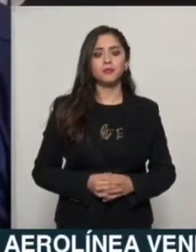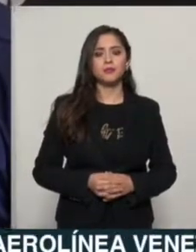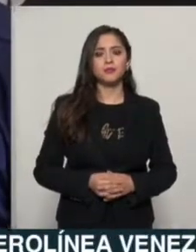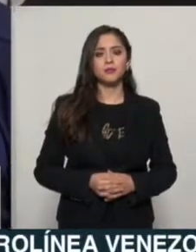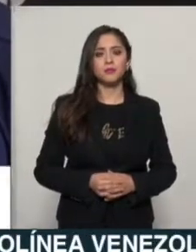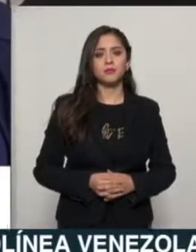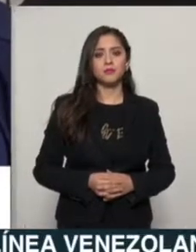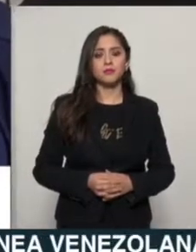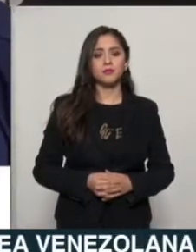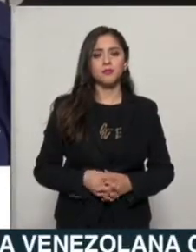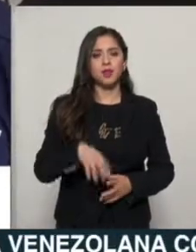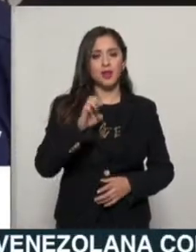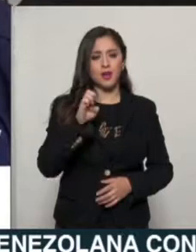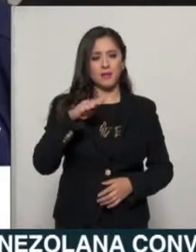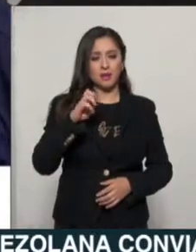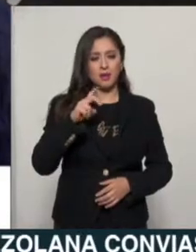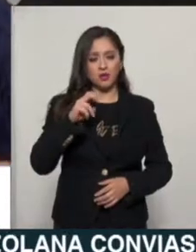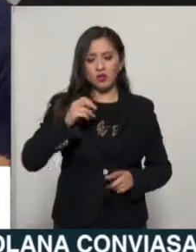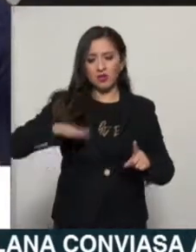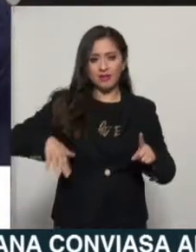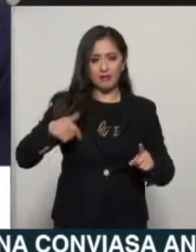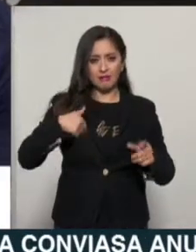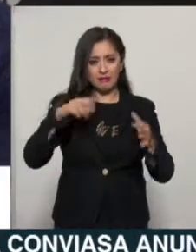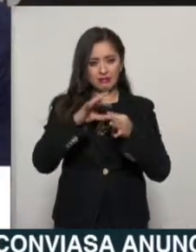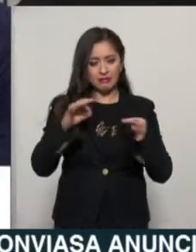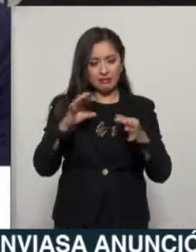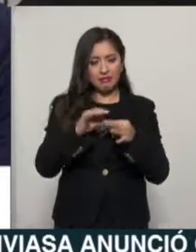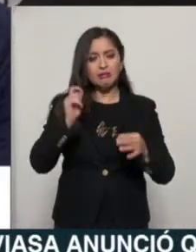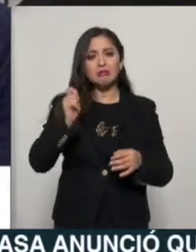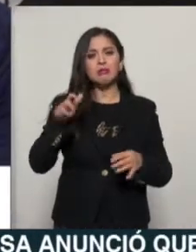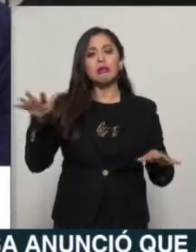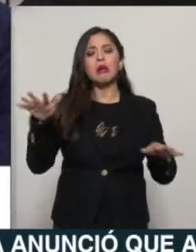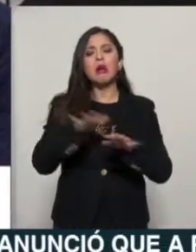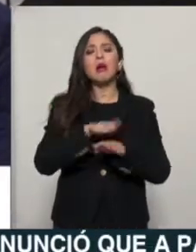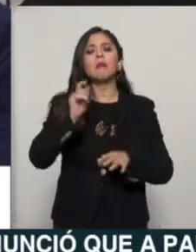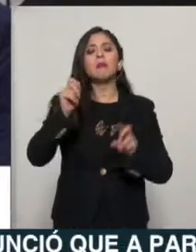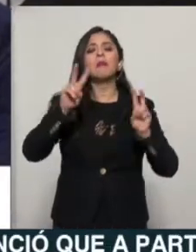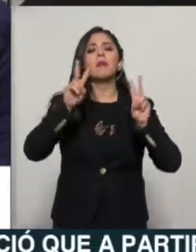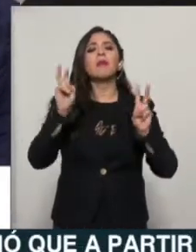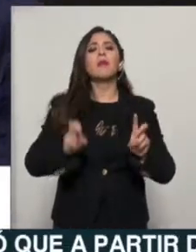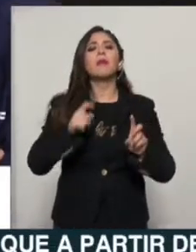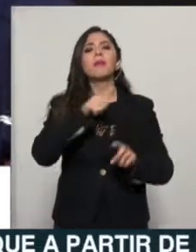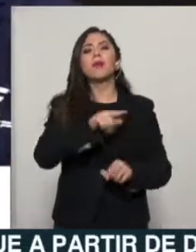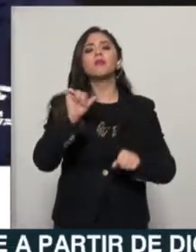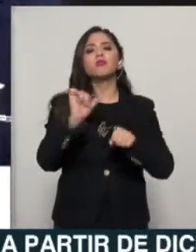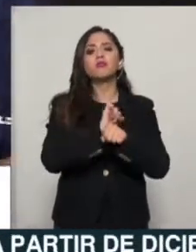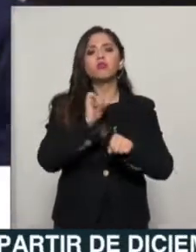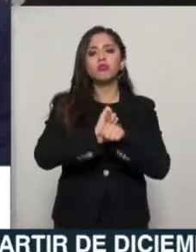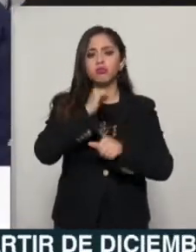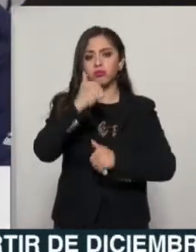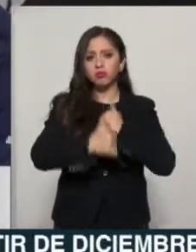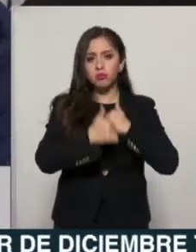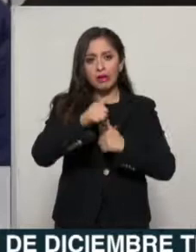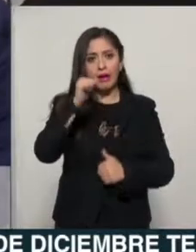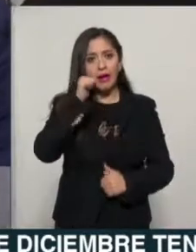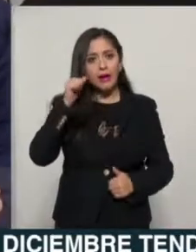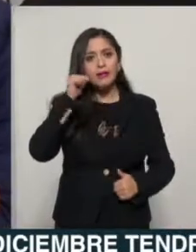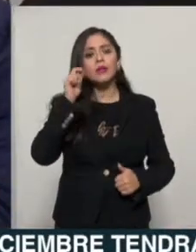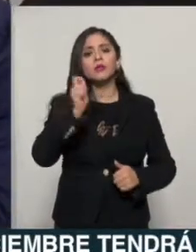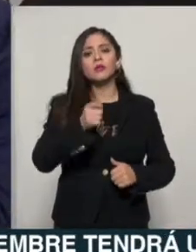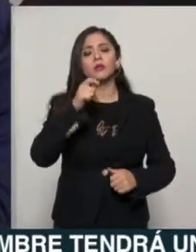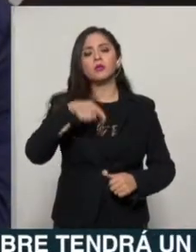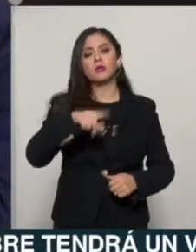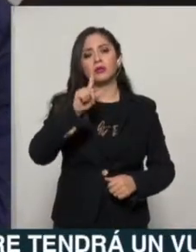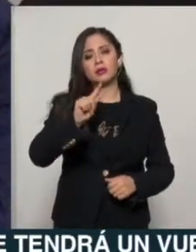Y hablábamos, Emerson, hace un momento que es un poco fuera del mundo del automovilismo, pero que el día de ayer cumplió 79